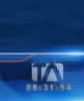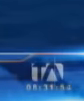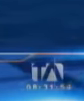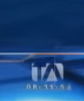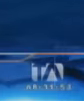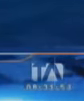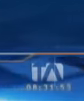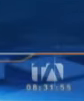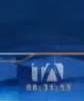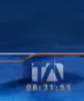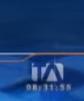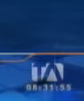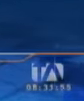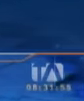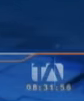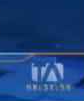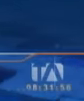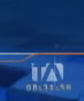099-850-0405,